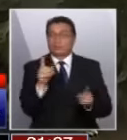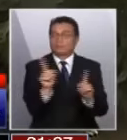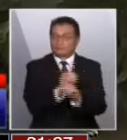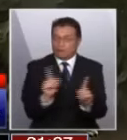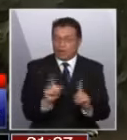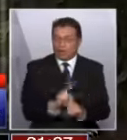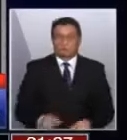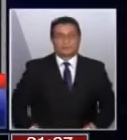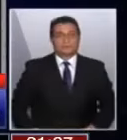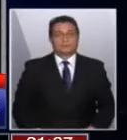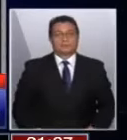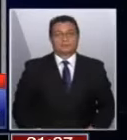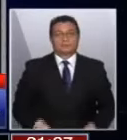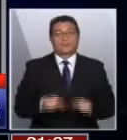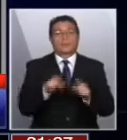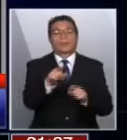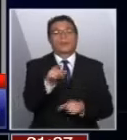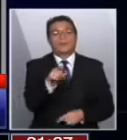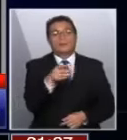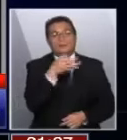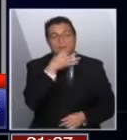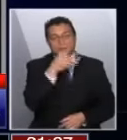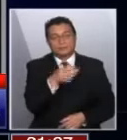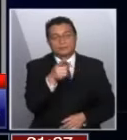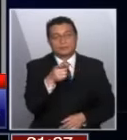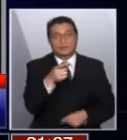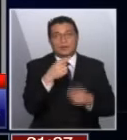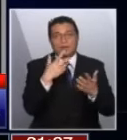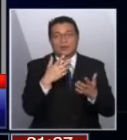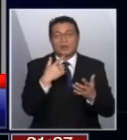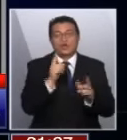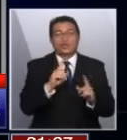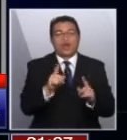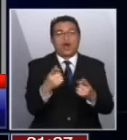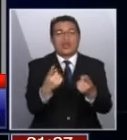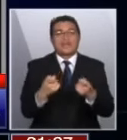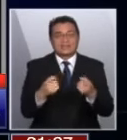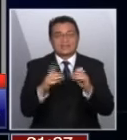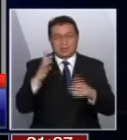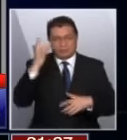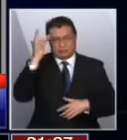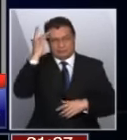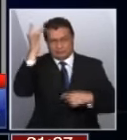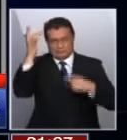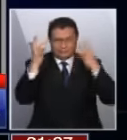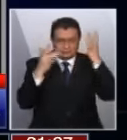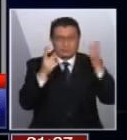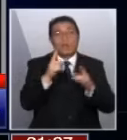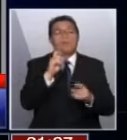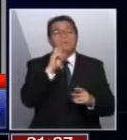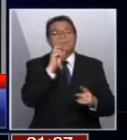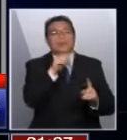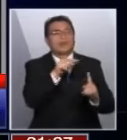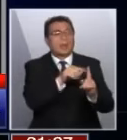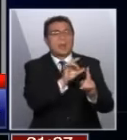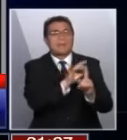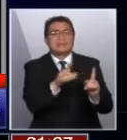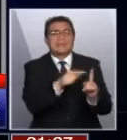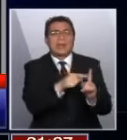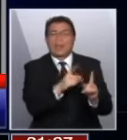y en ese sentido cuando usted hace un una alusión a que no se necesitan superdotados se refiere a alguien en